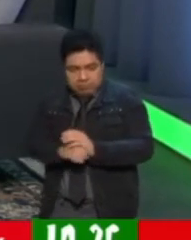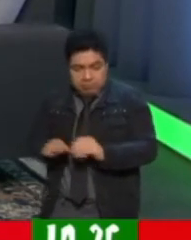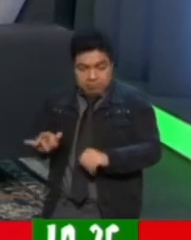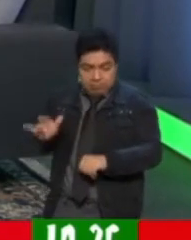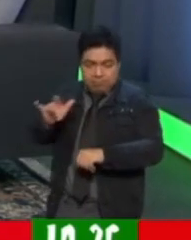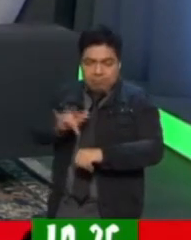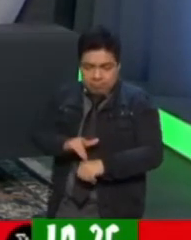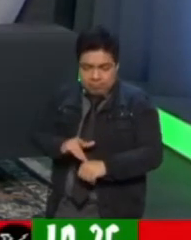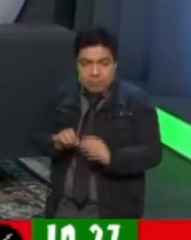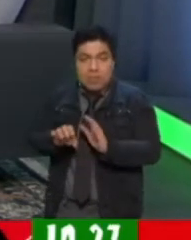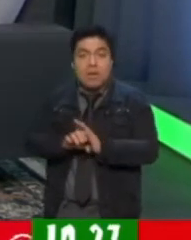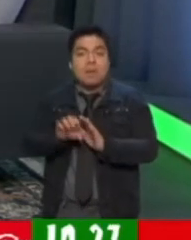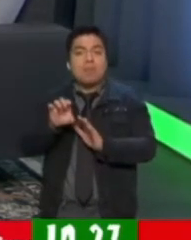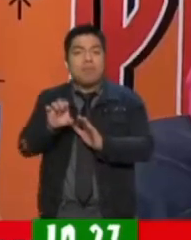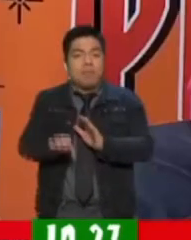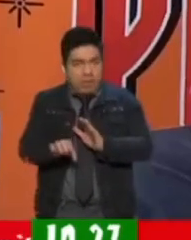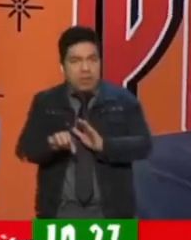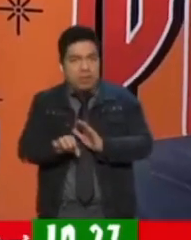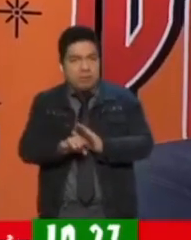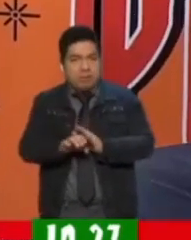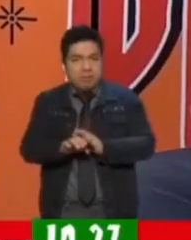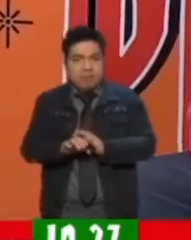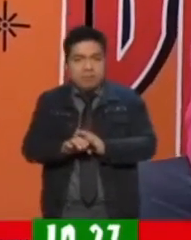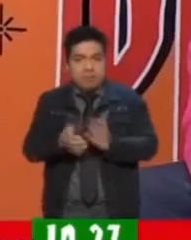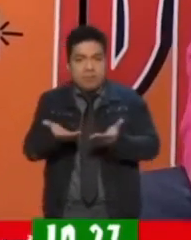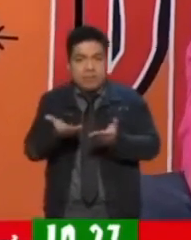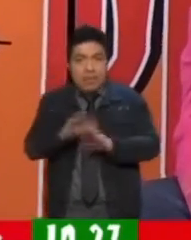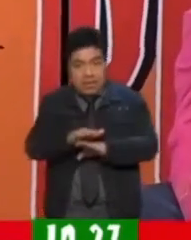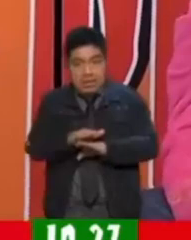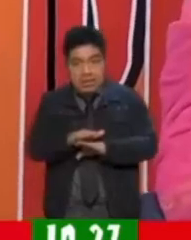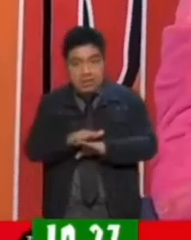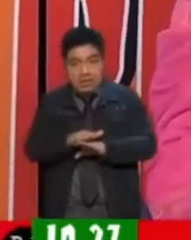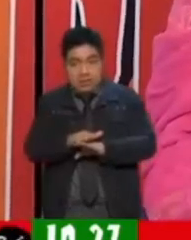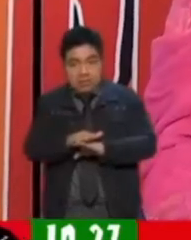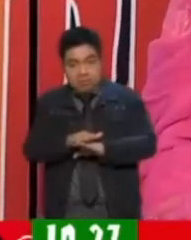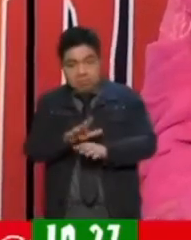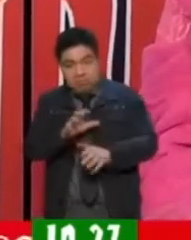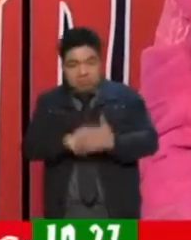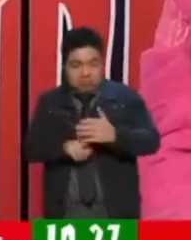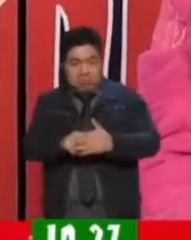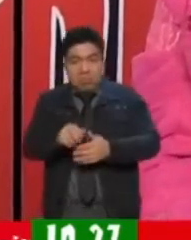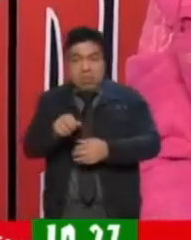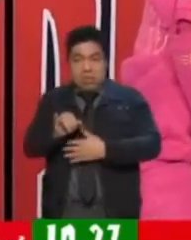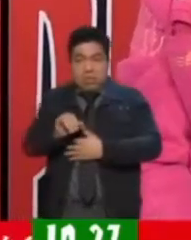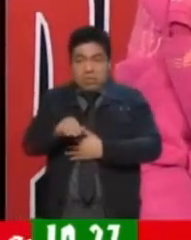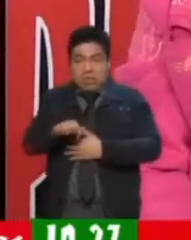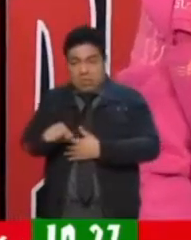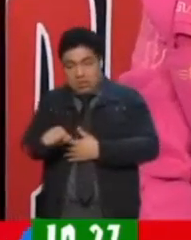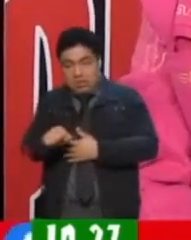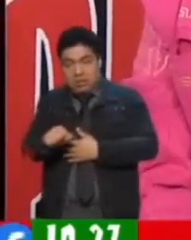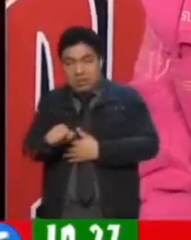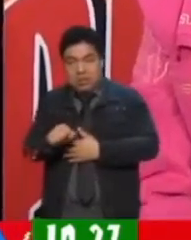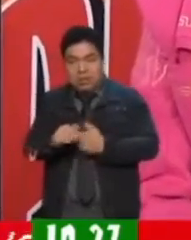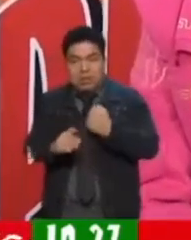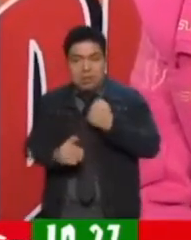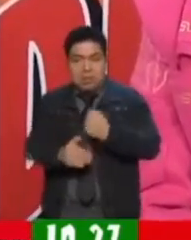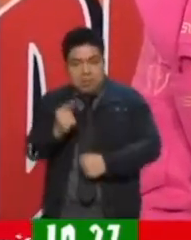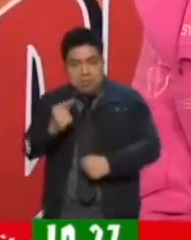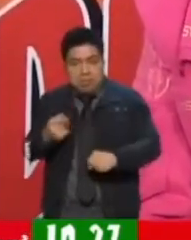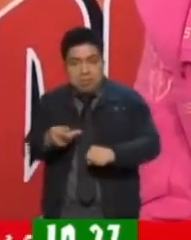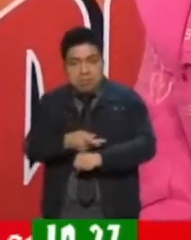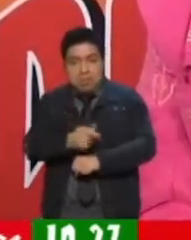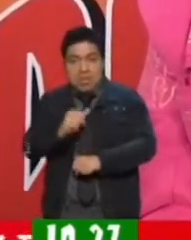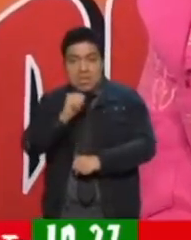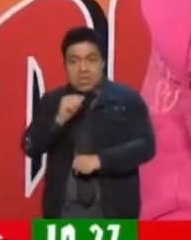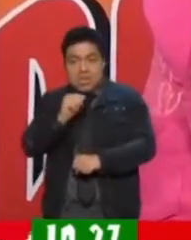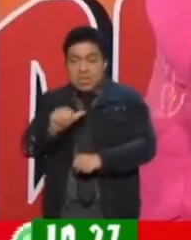Bien, por ejemplo, congelamiento de cuentas. Tú eres un patrón y llega el IMSS y te congela la cuenta porque resulta que no pagaste